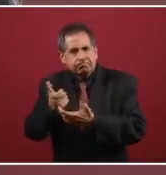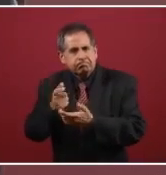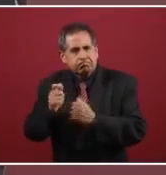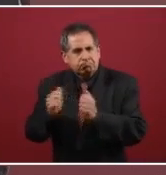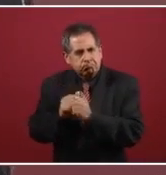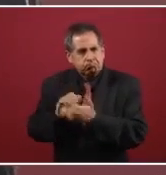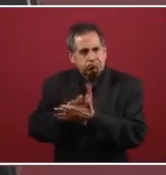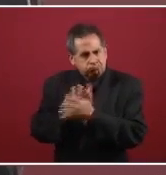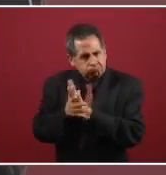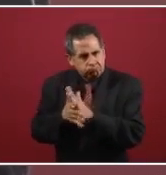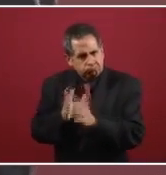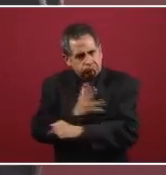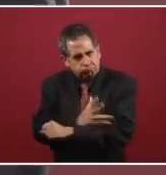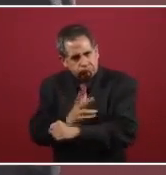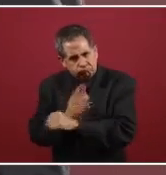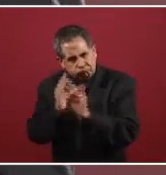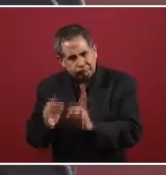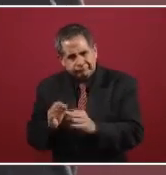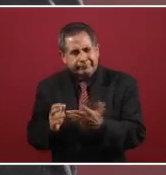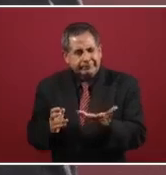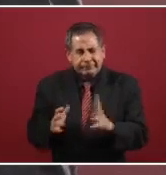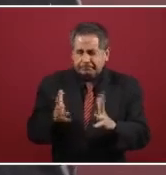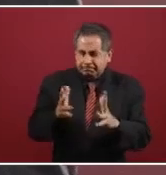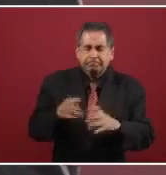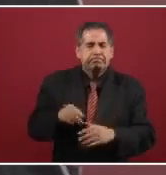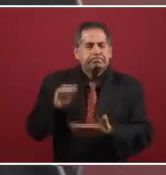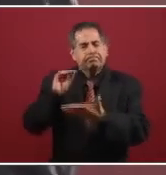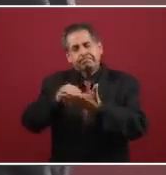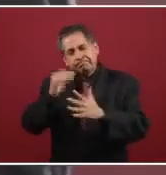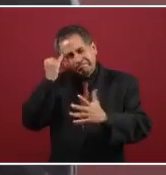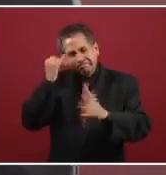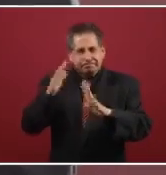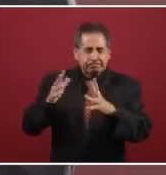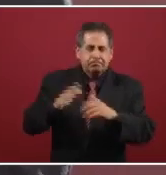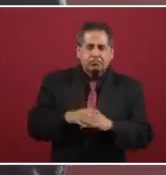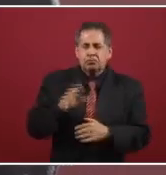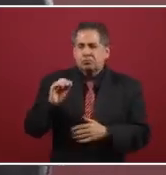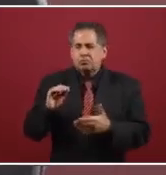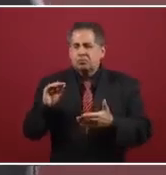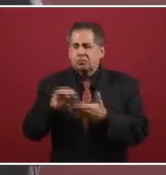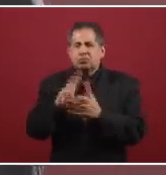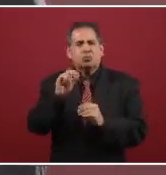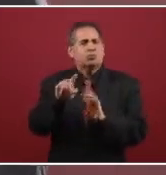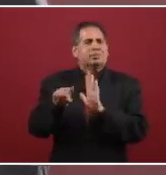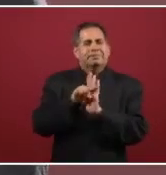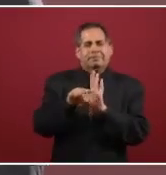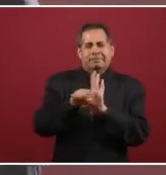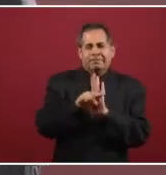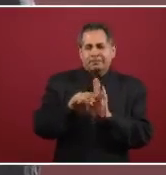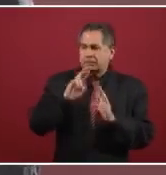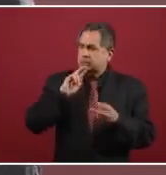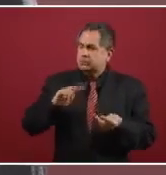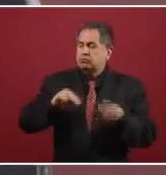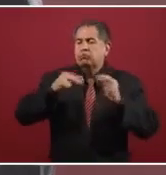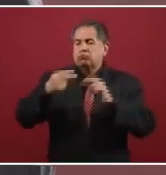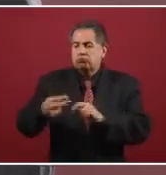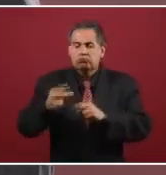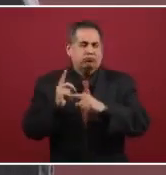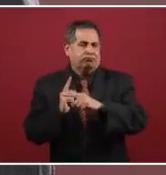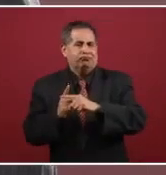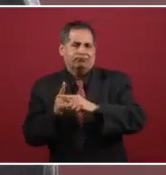Puede estar bien. O pues no ponerlo en negativo, porque lo otro podría ser